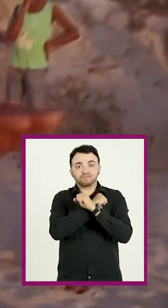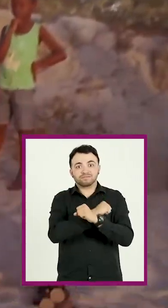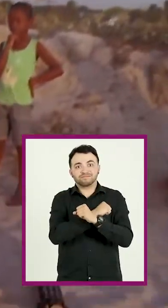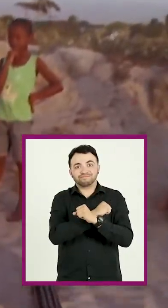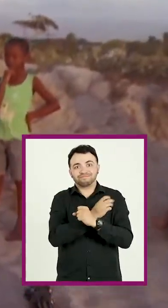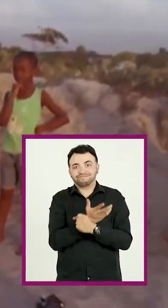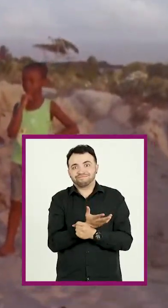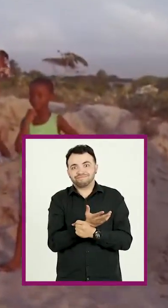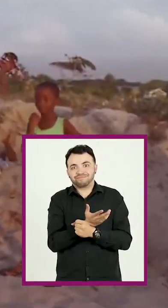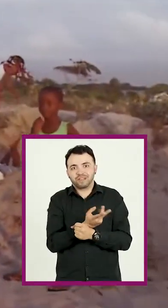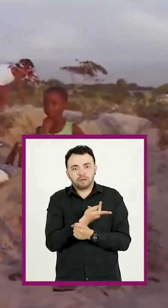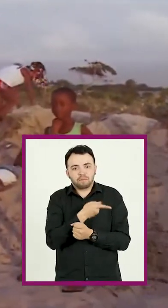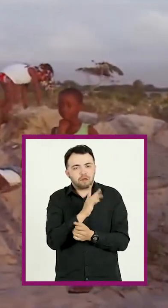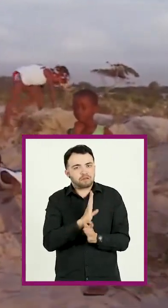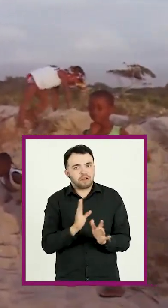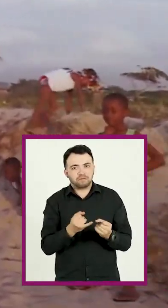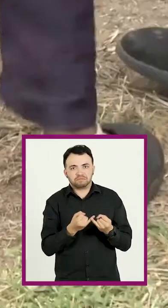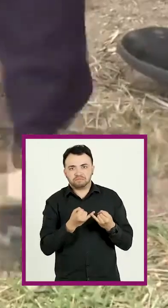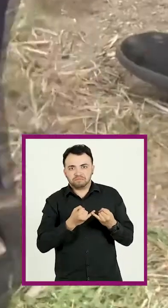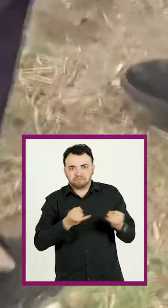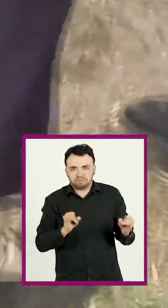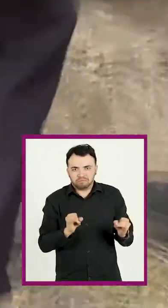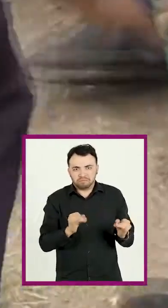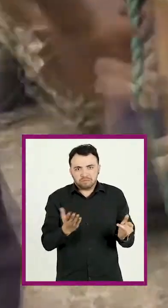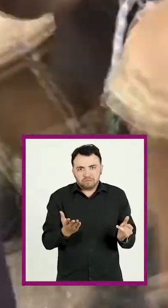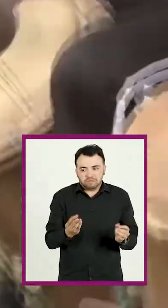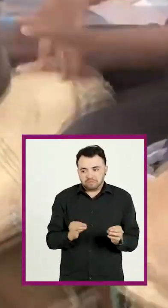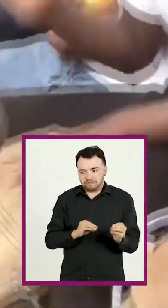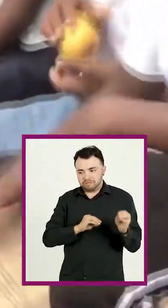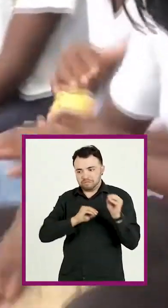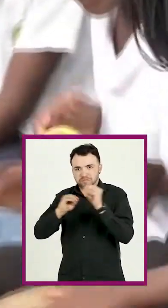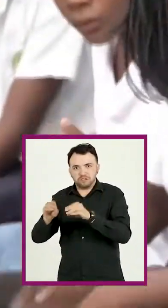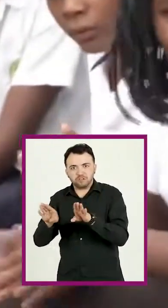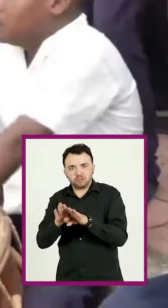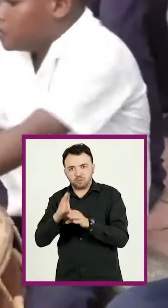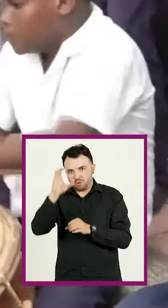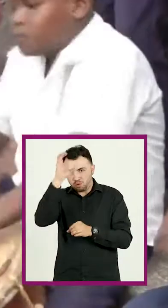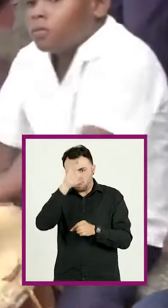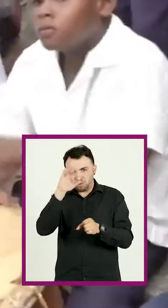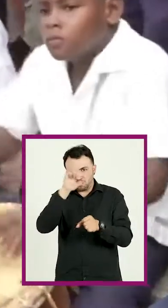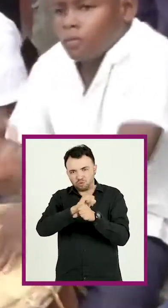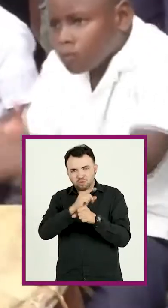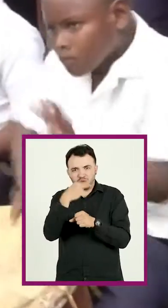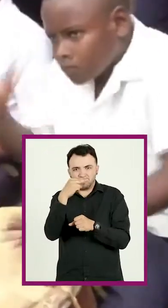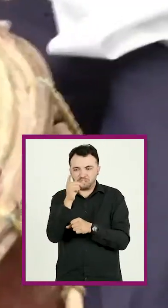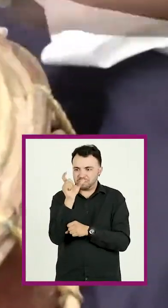en Livingston, en la costa atlántica, trayendo consigo la cultura antillana.